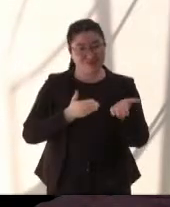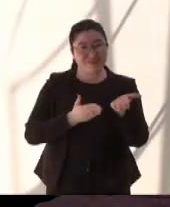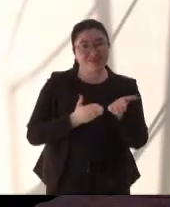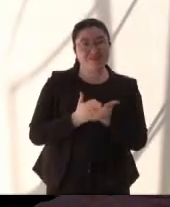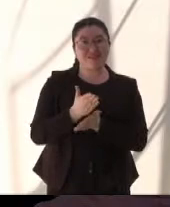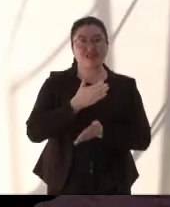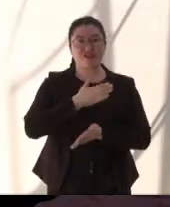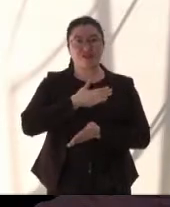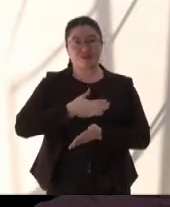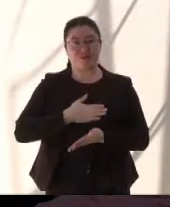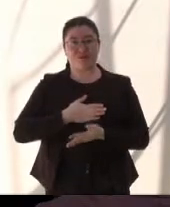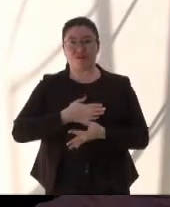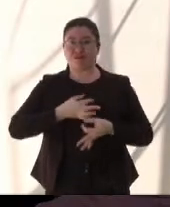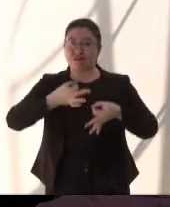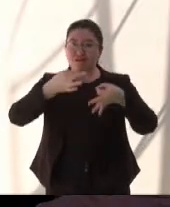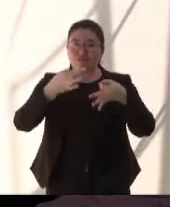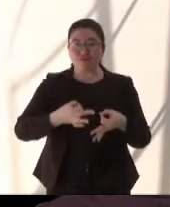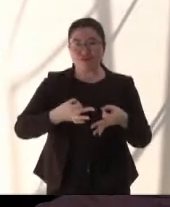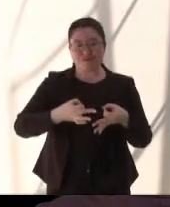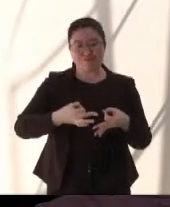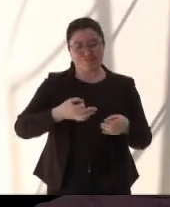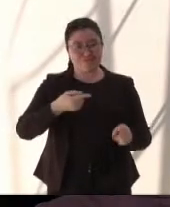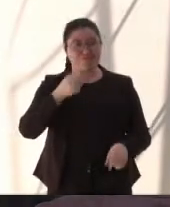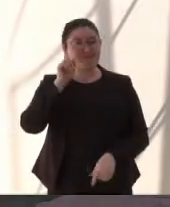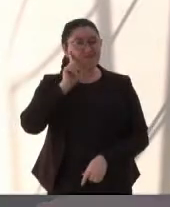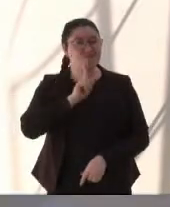la justicia para las mujeres.